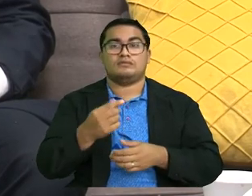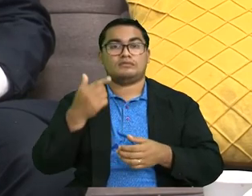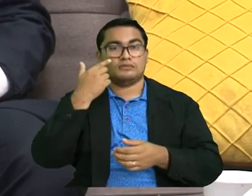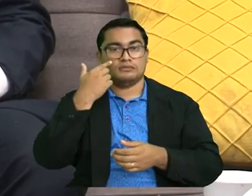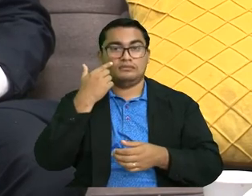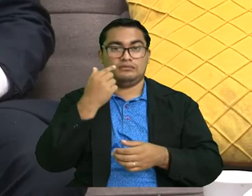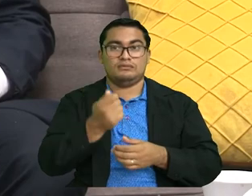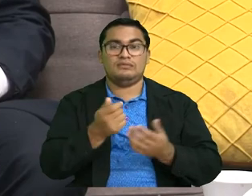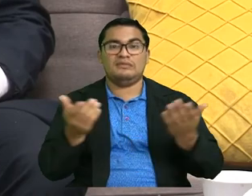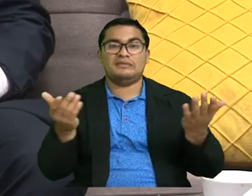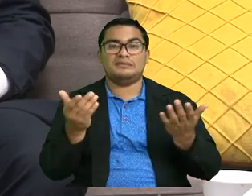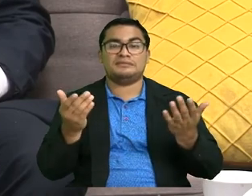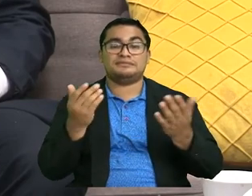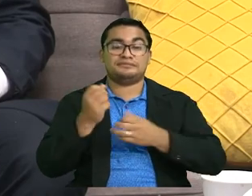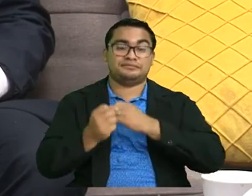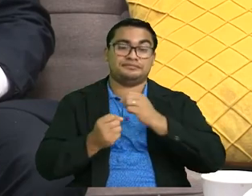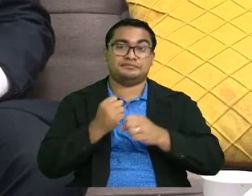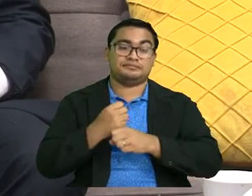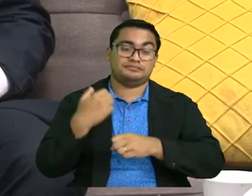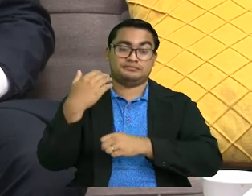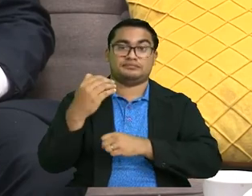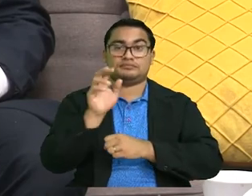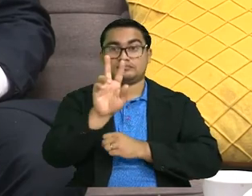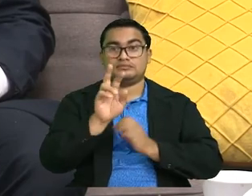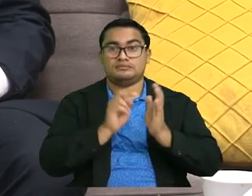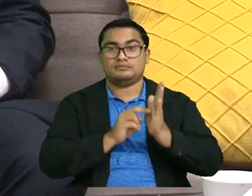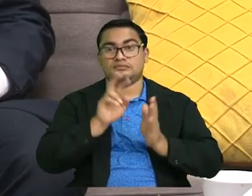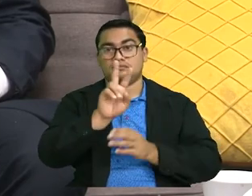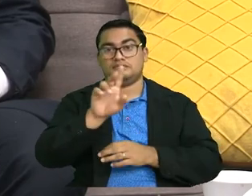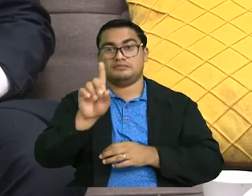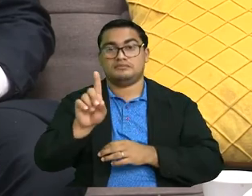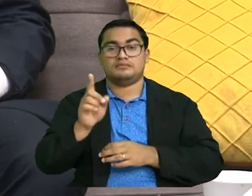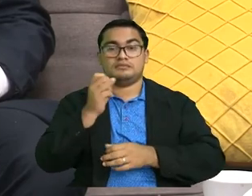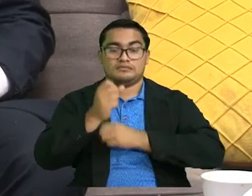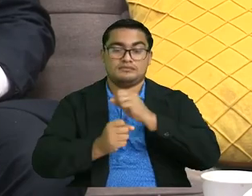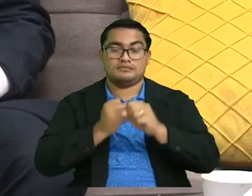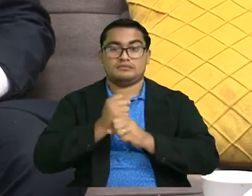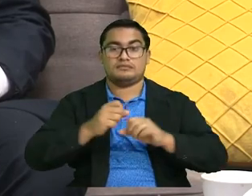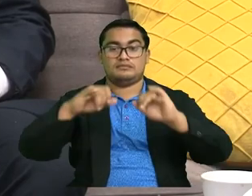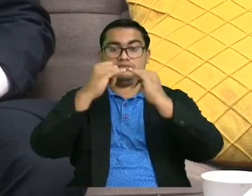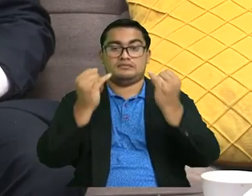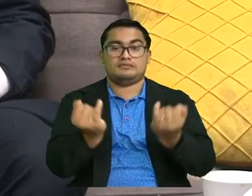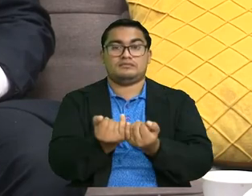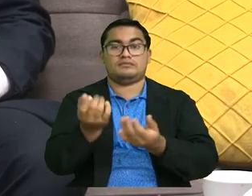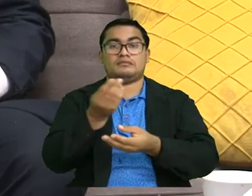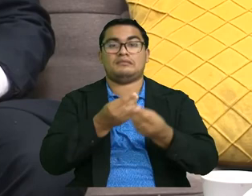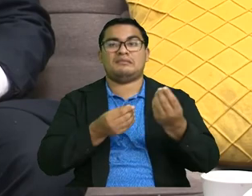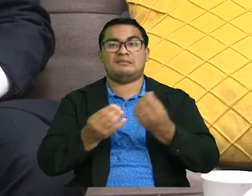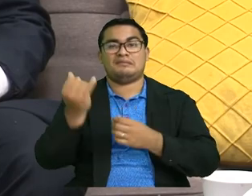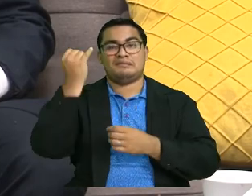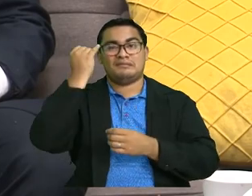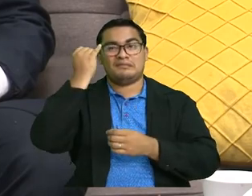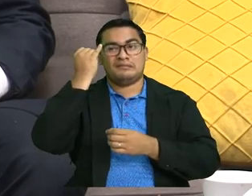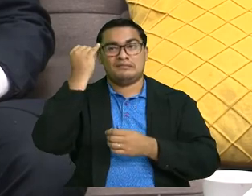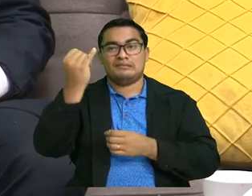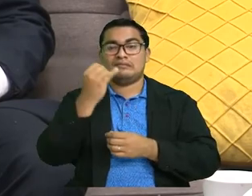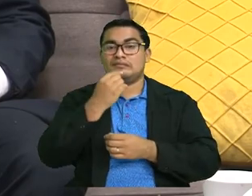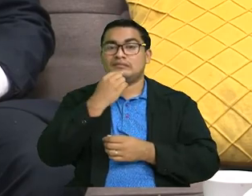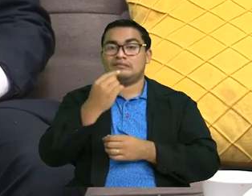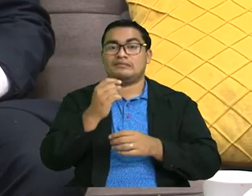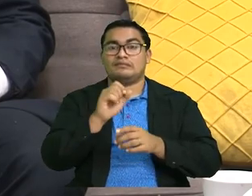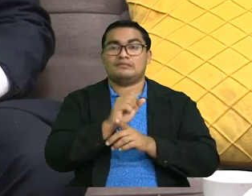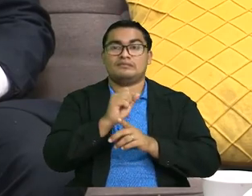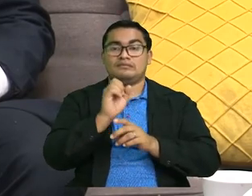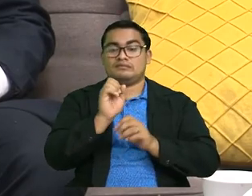reconocer para que en el año 2021, Año Internacional de la Economía Creativa para el Desarrollo Sostenible, declarado por la Asamblea